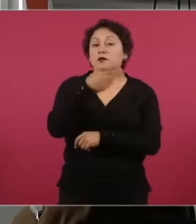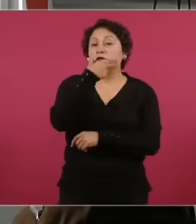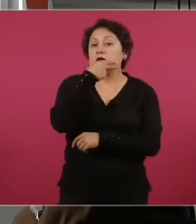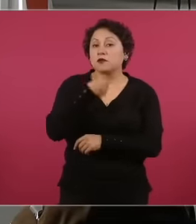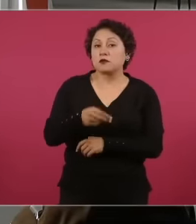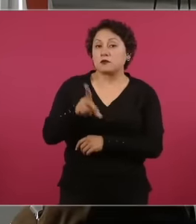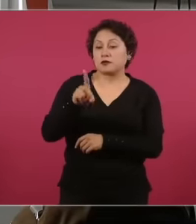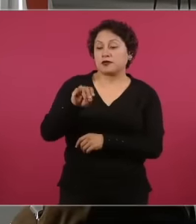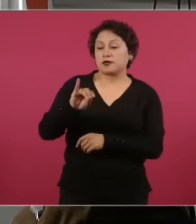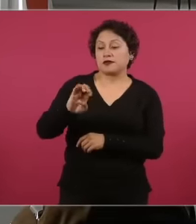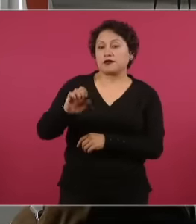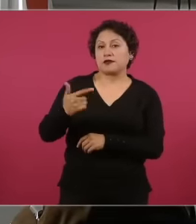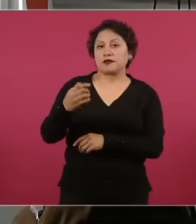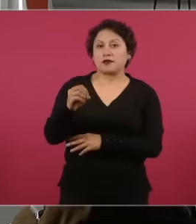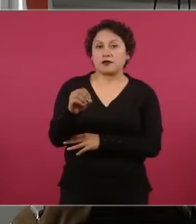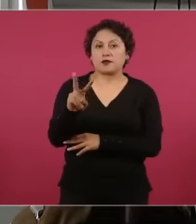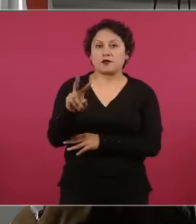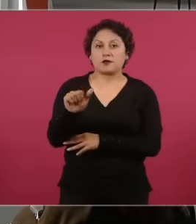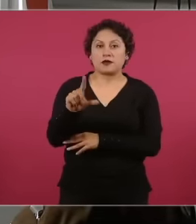a ver si lo pones,